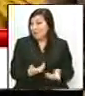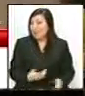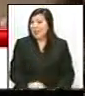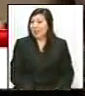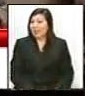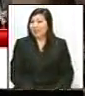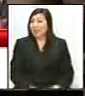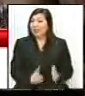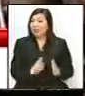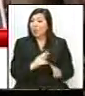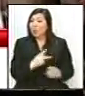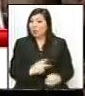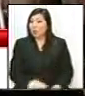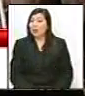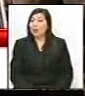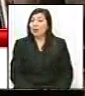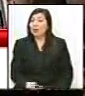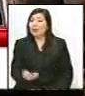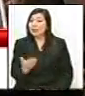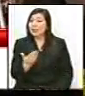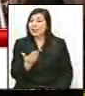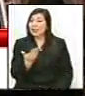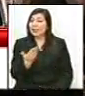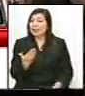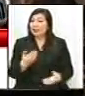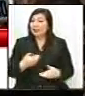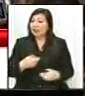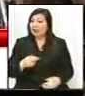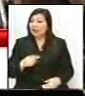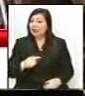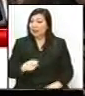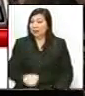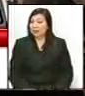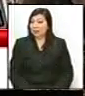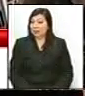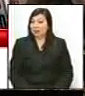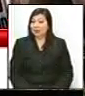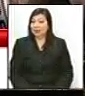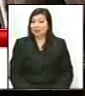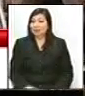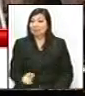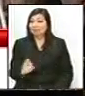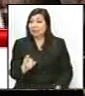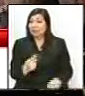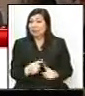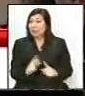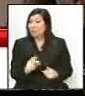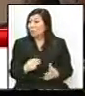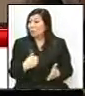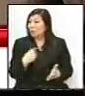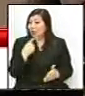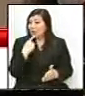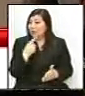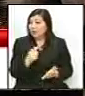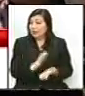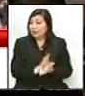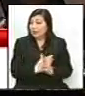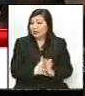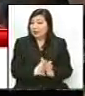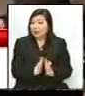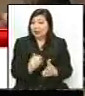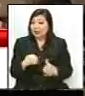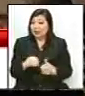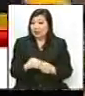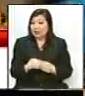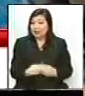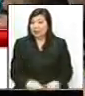de que Fuerza Popular está blindando a César Inostroza. No tener el delito de organización criminal, no podría ser acusado ni siquiera de ser integrante de la